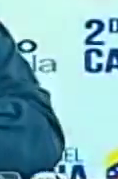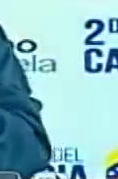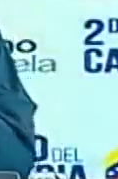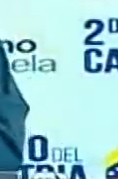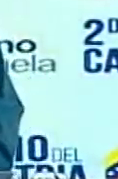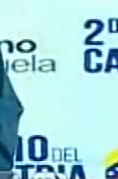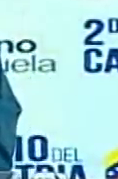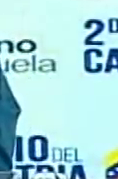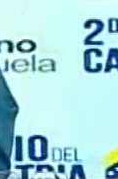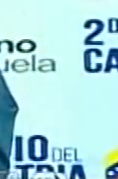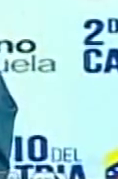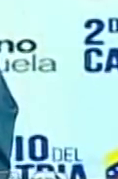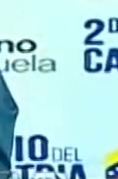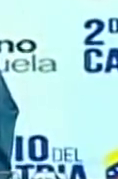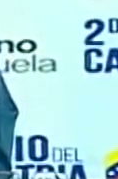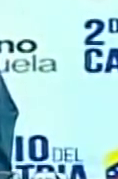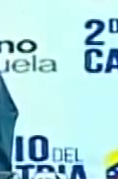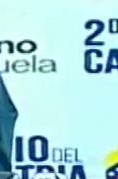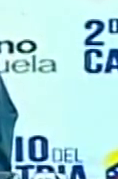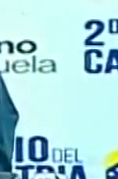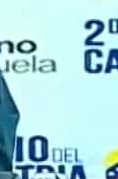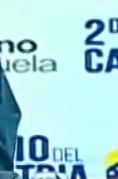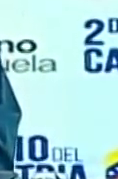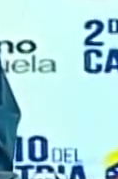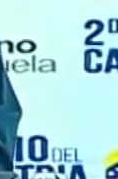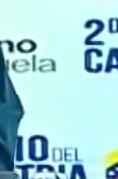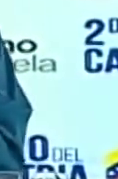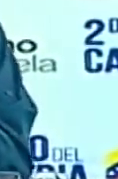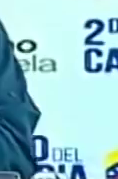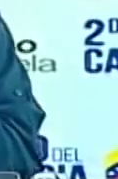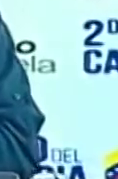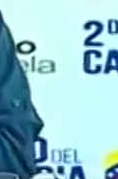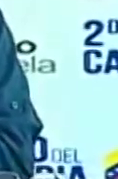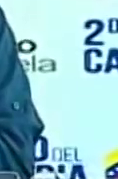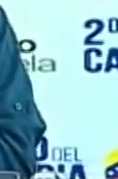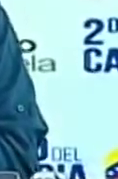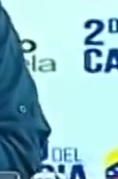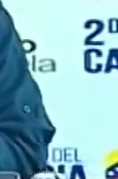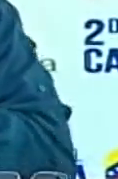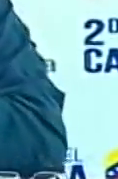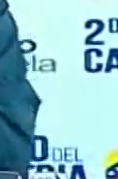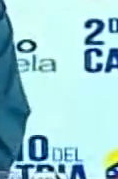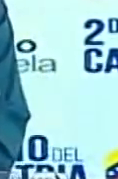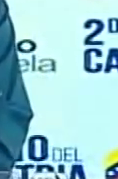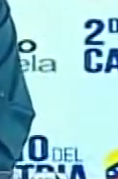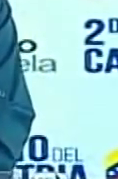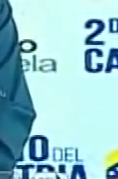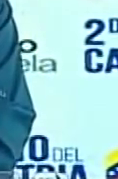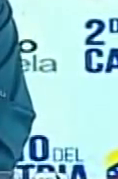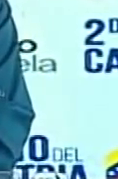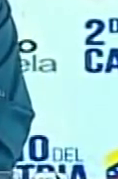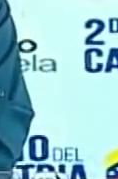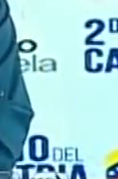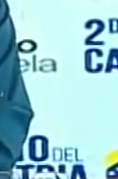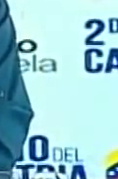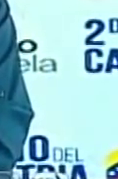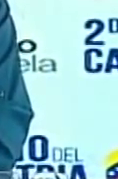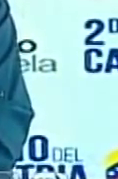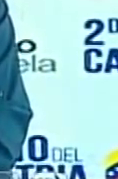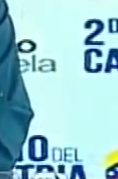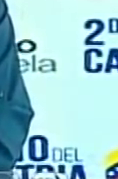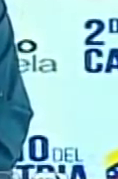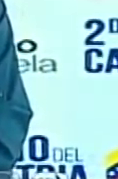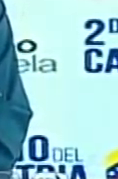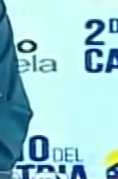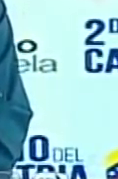la protección y la seguridad social. Hoy están haciendo la misión Chamba Mayor, que quiero lanzar